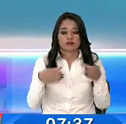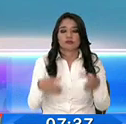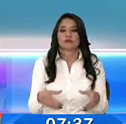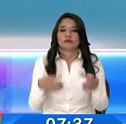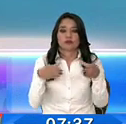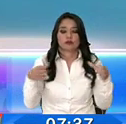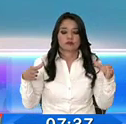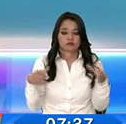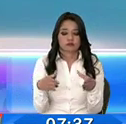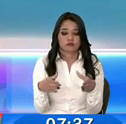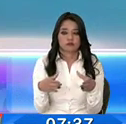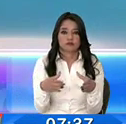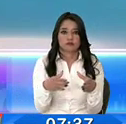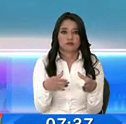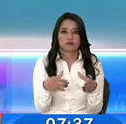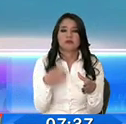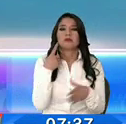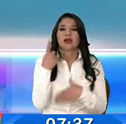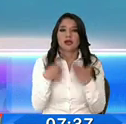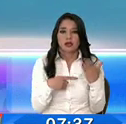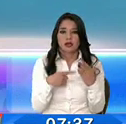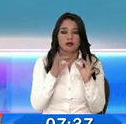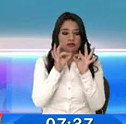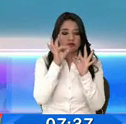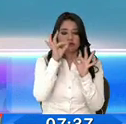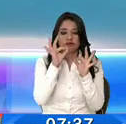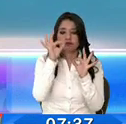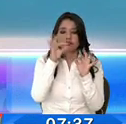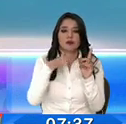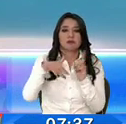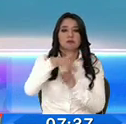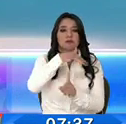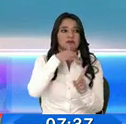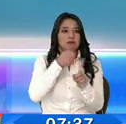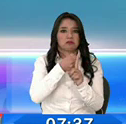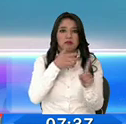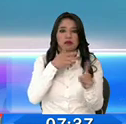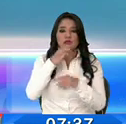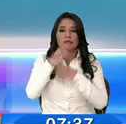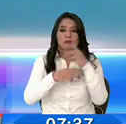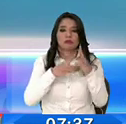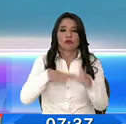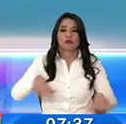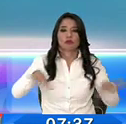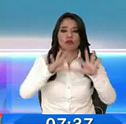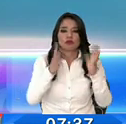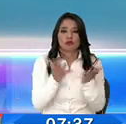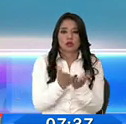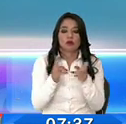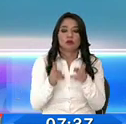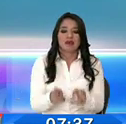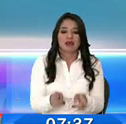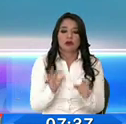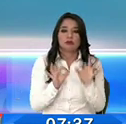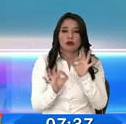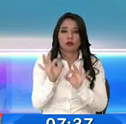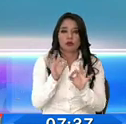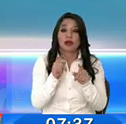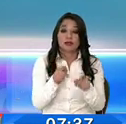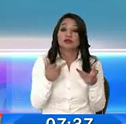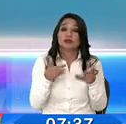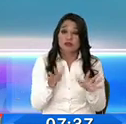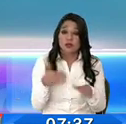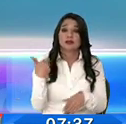es un paquete de medidas para medir los impactos ambientales y en los humanos de una molécula esto ya